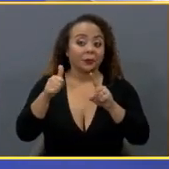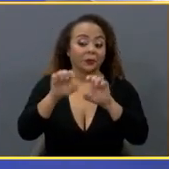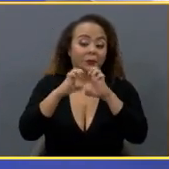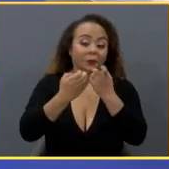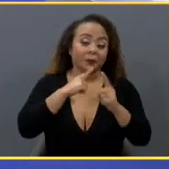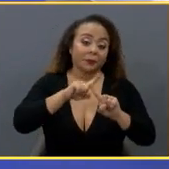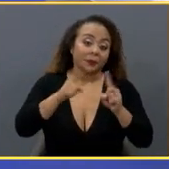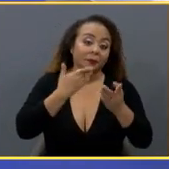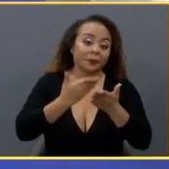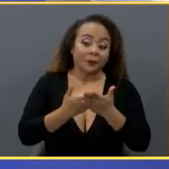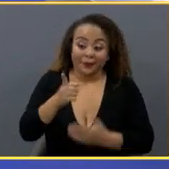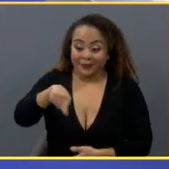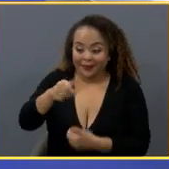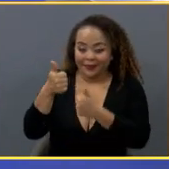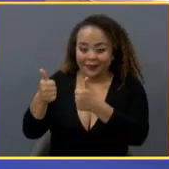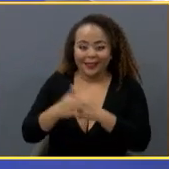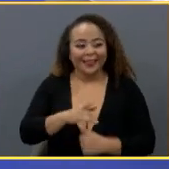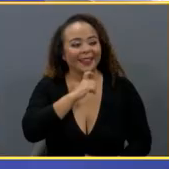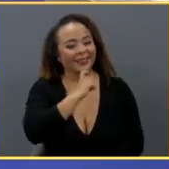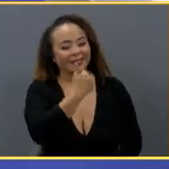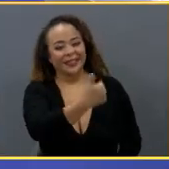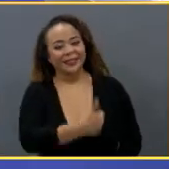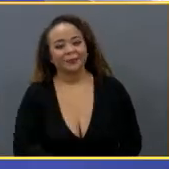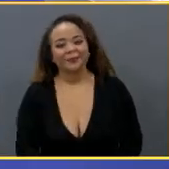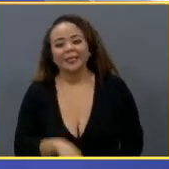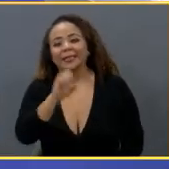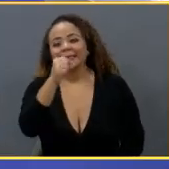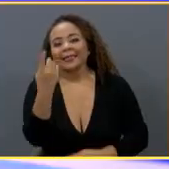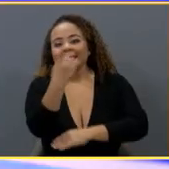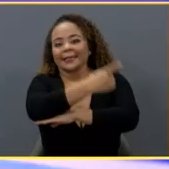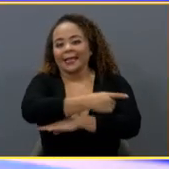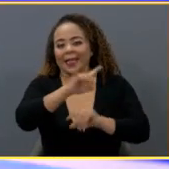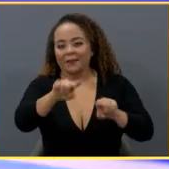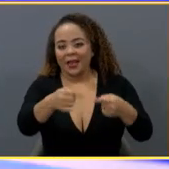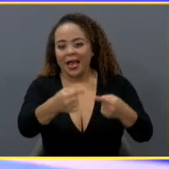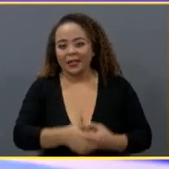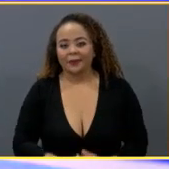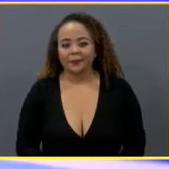bueno. Sí, señores, ¿cómo están? Qué difícil, muy bien. Sí, pues día de final.